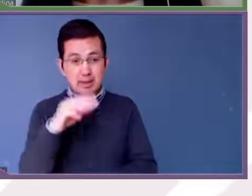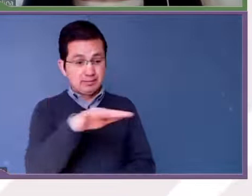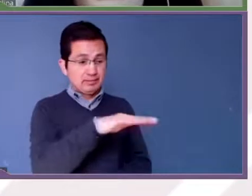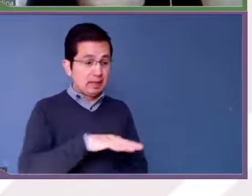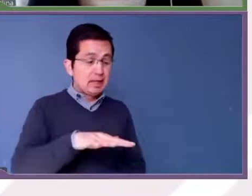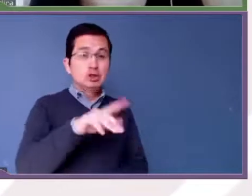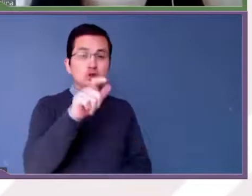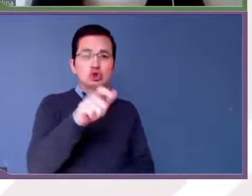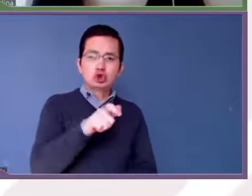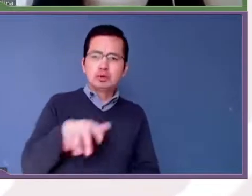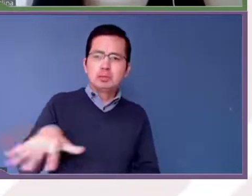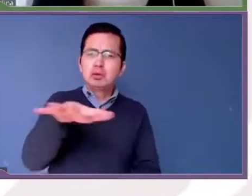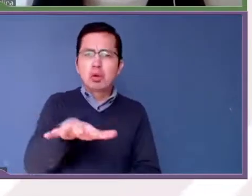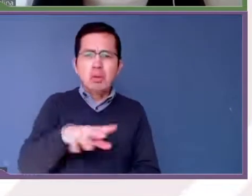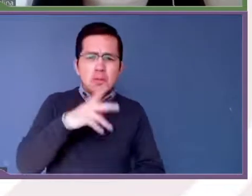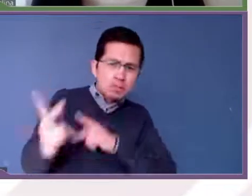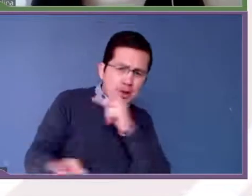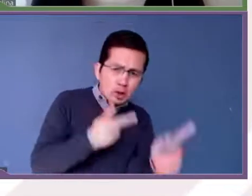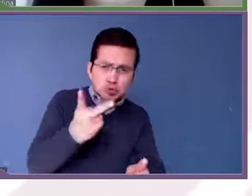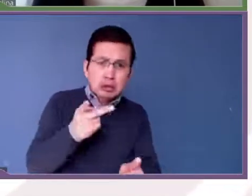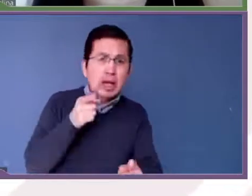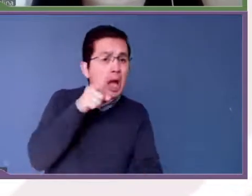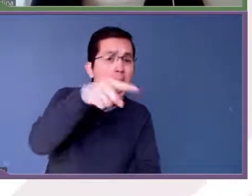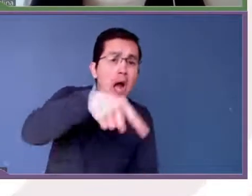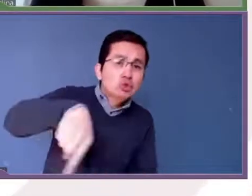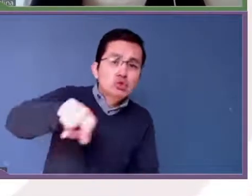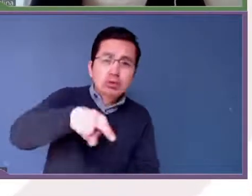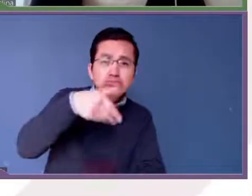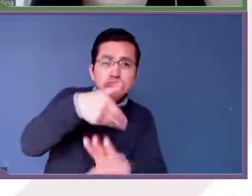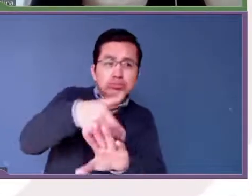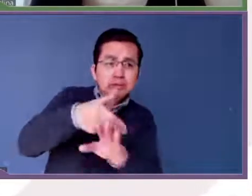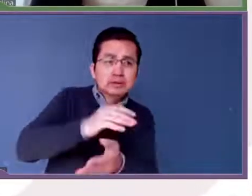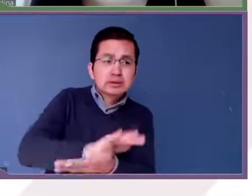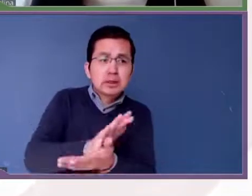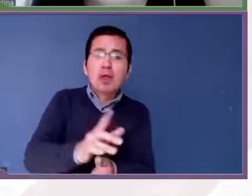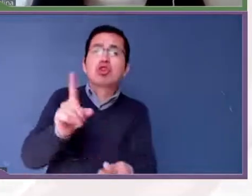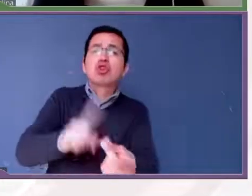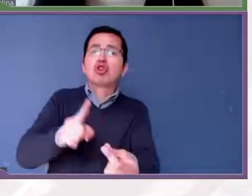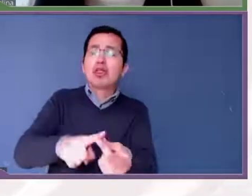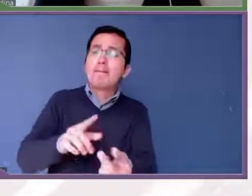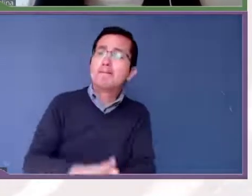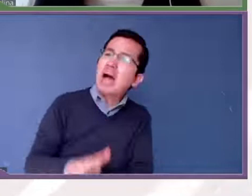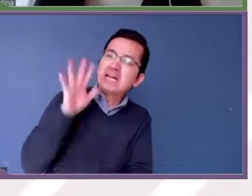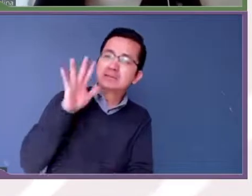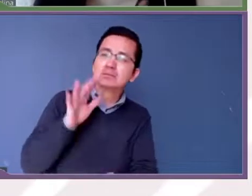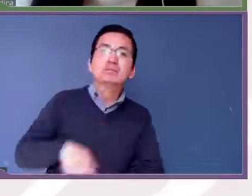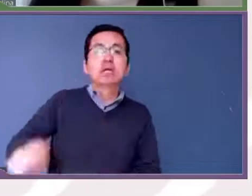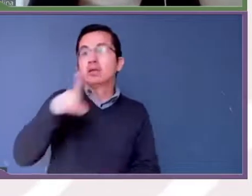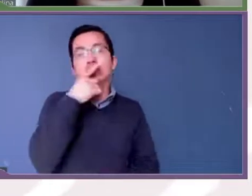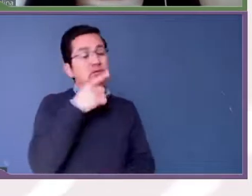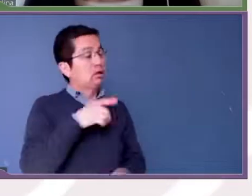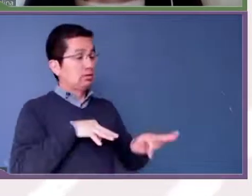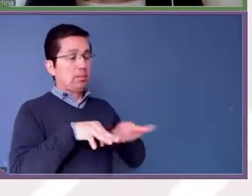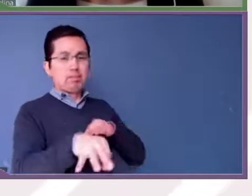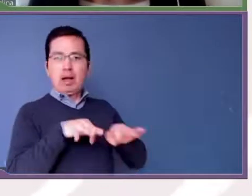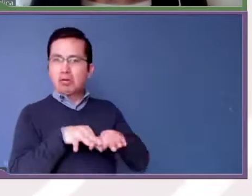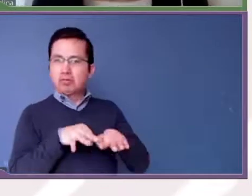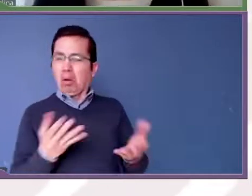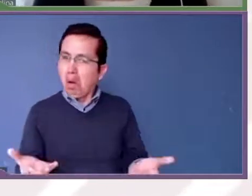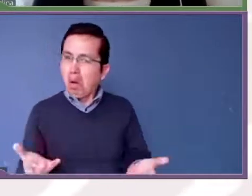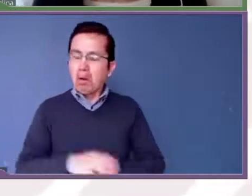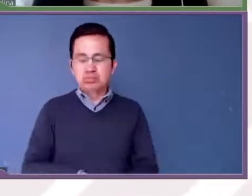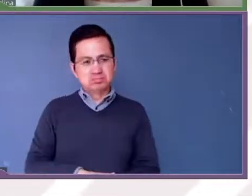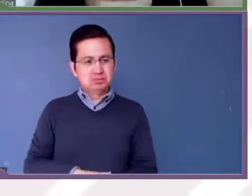trabajo, ¿no? Y es interesante porque entonces la diferencia que hay con Miguel Hidalgo o con Coyoacán, como